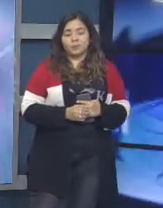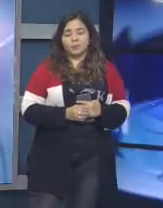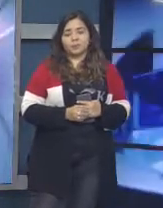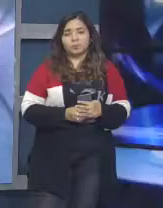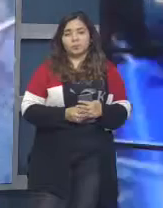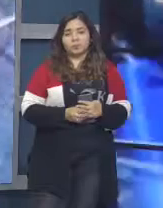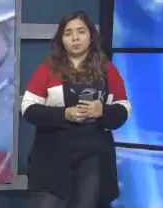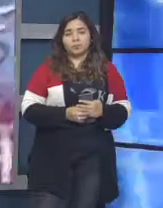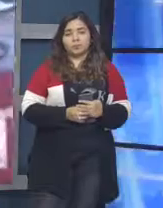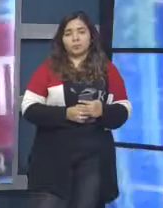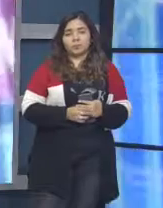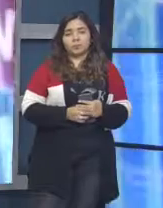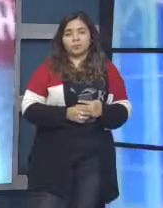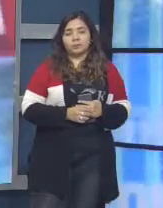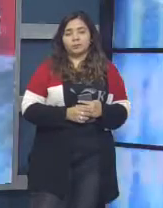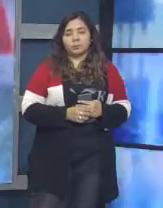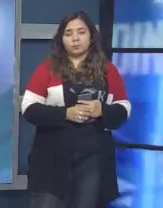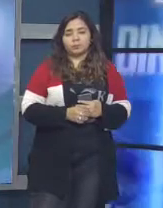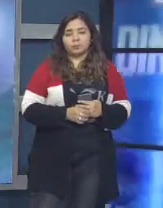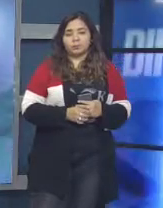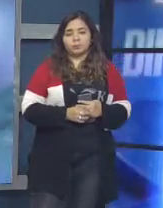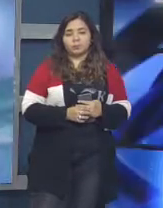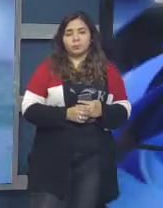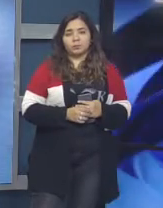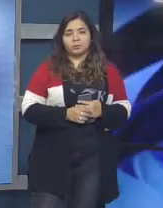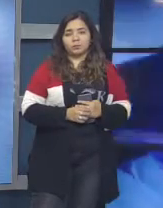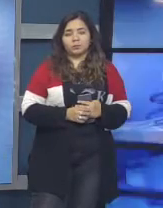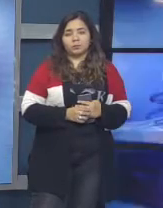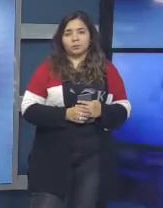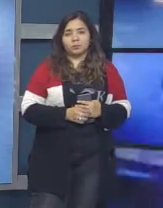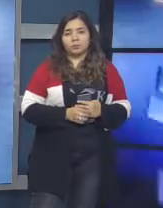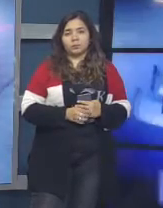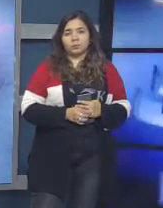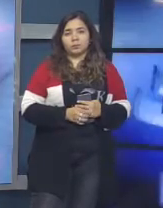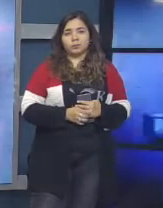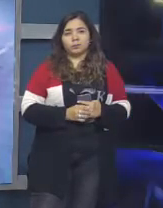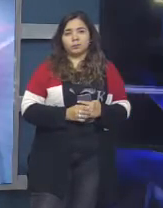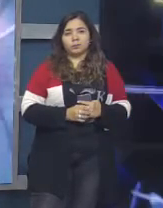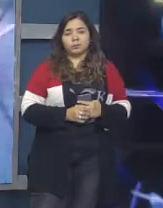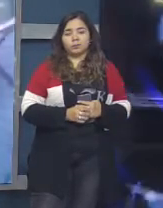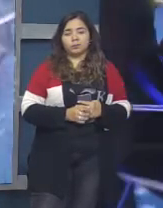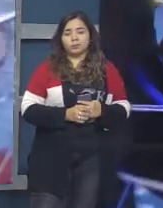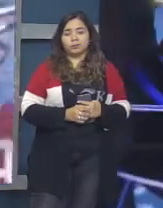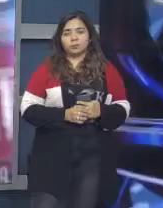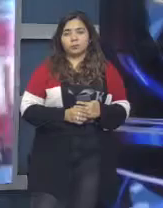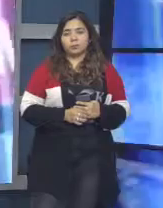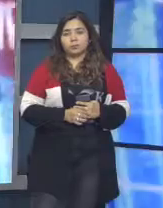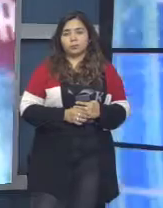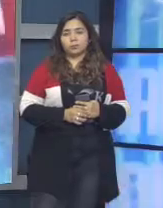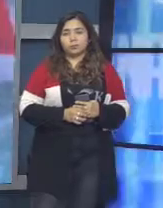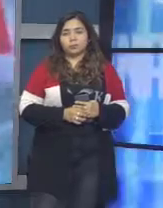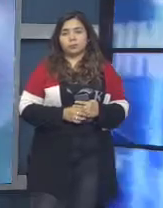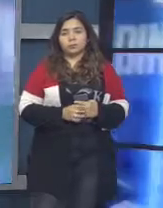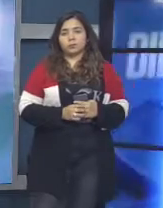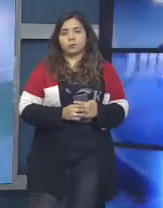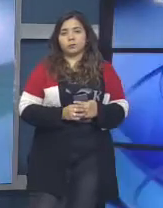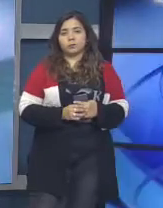de trabajar el hotel al 50%. Claro, sí. Entonces, eso tiene mucho que ver con el salir con